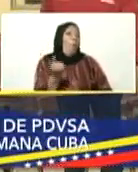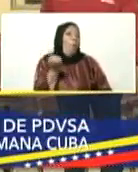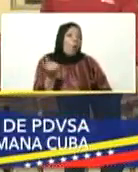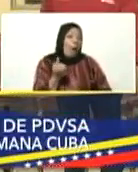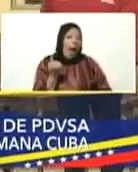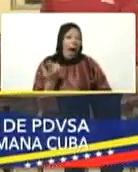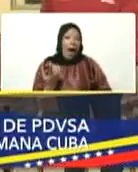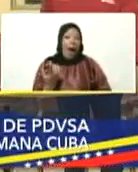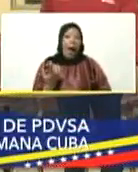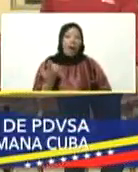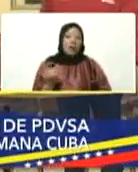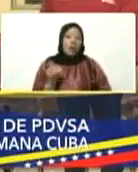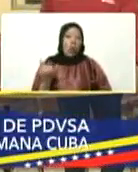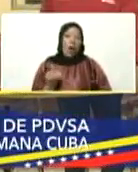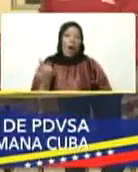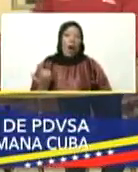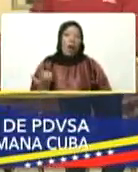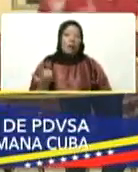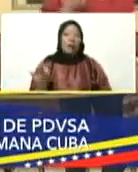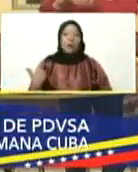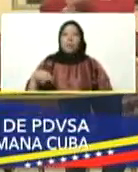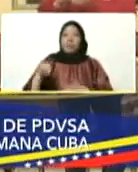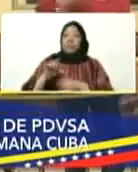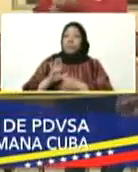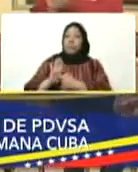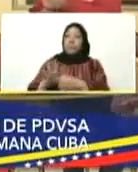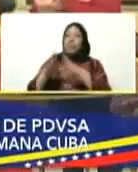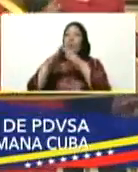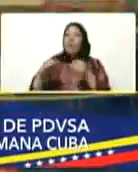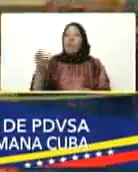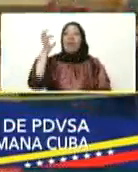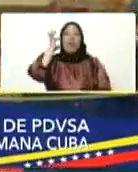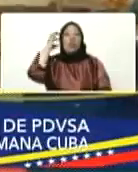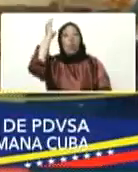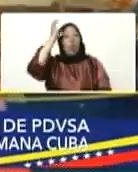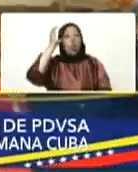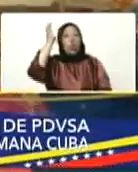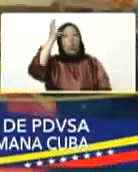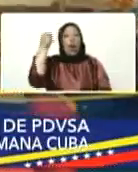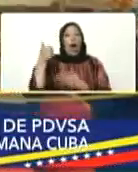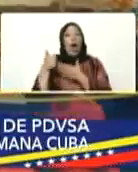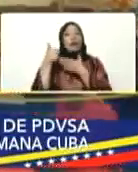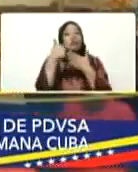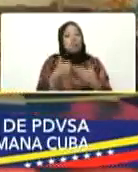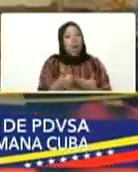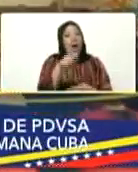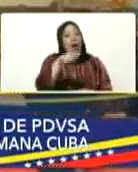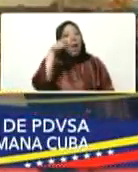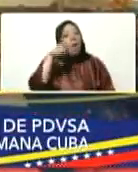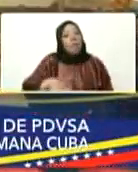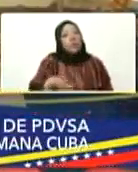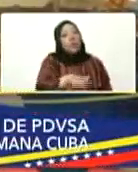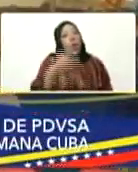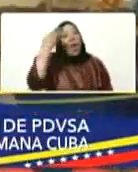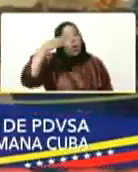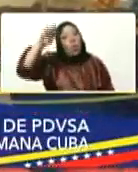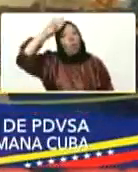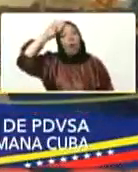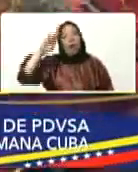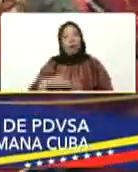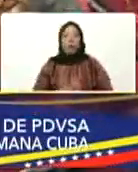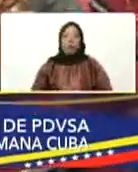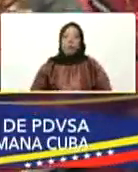justamente poniendo todo su esplendor, poniendo todo su conocimiento a favor de la sociedad, de